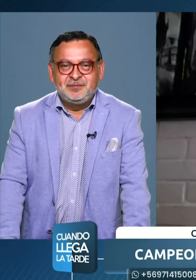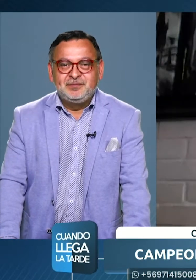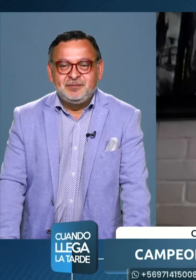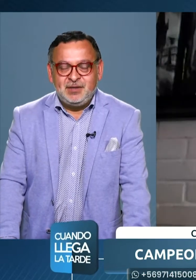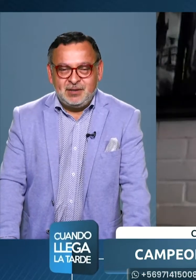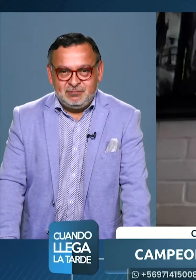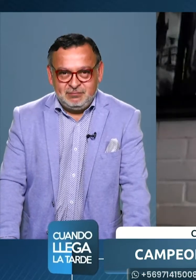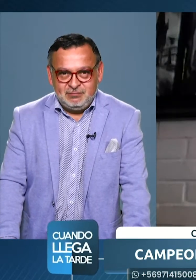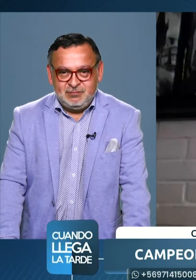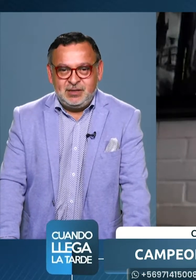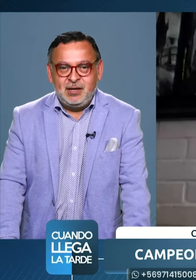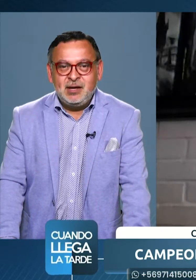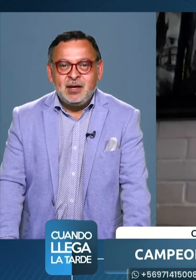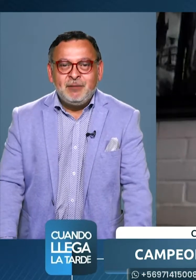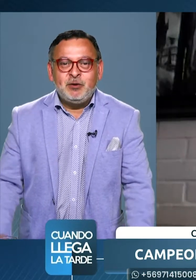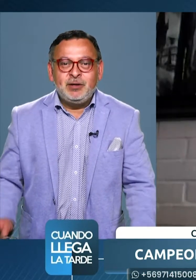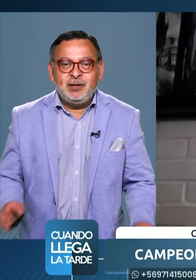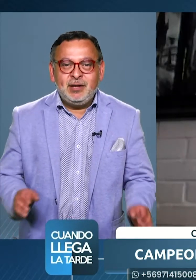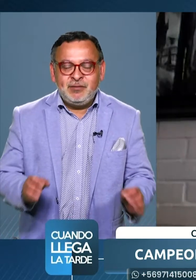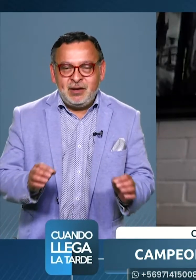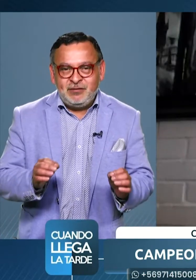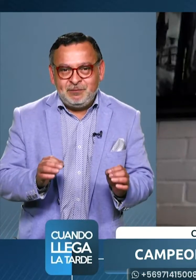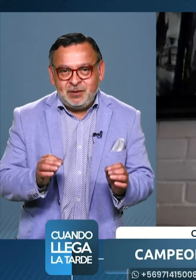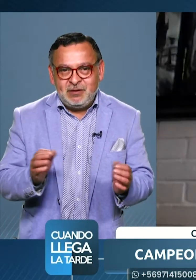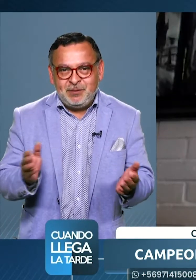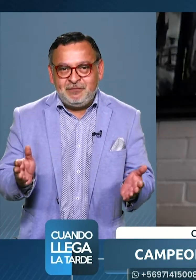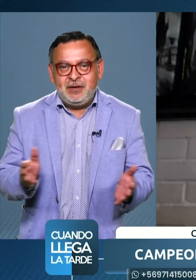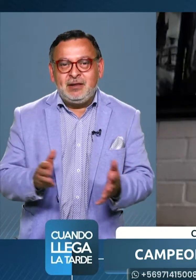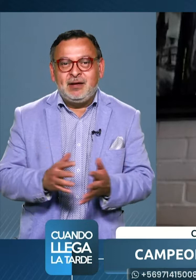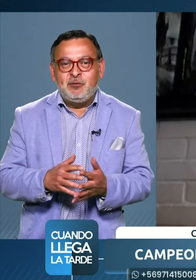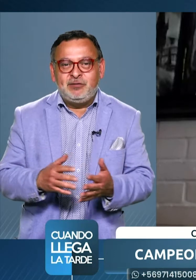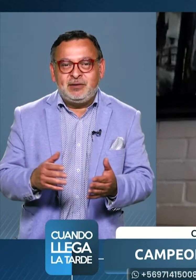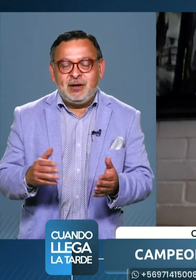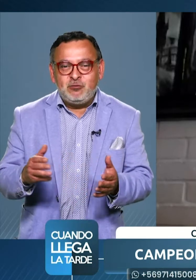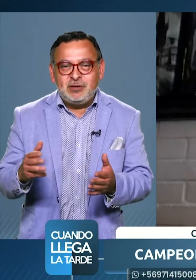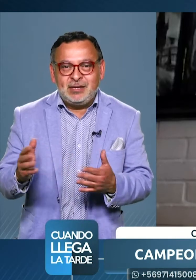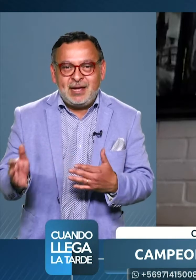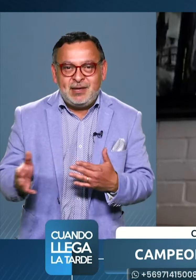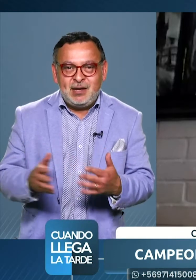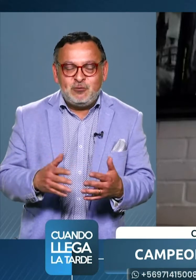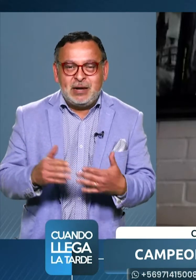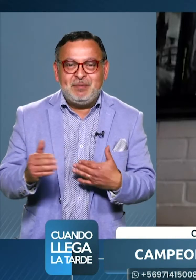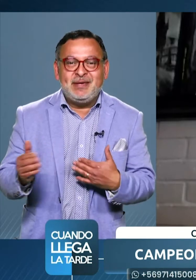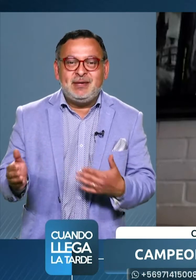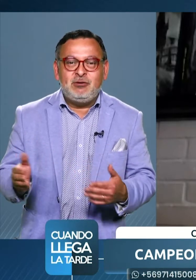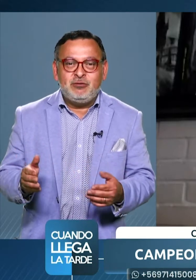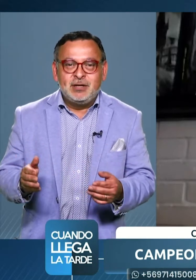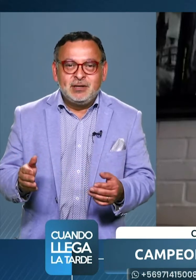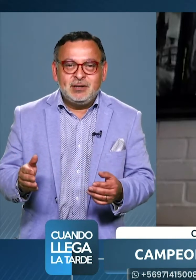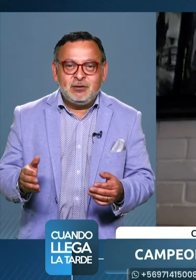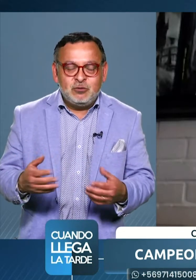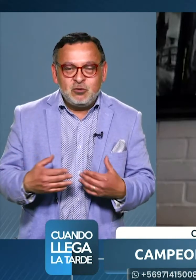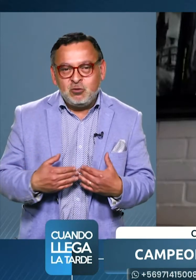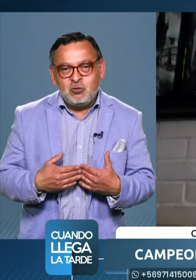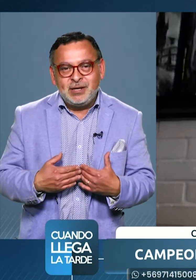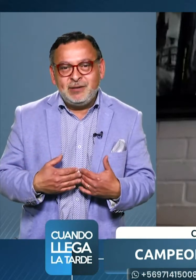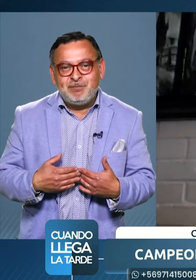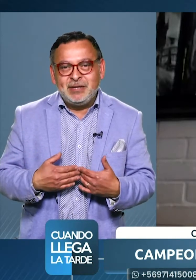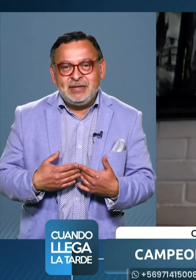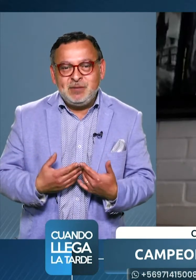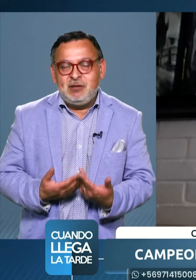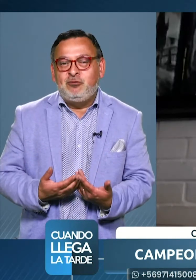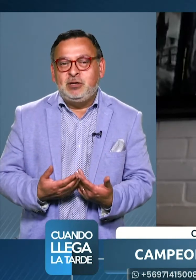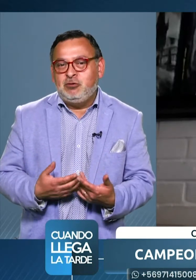emprendedores. Ya. Pero Ese ese perfil, digamos, ¿tiene algún detalle, algún apellido o